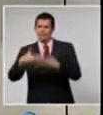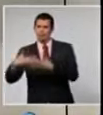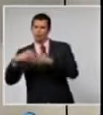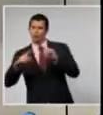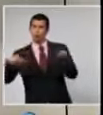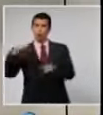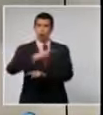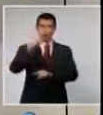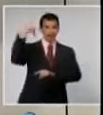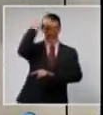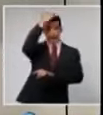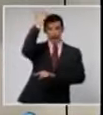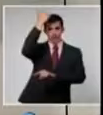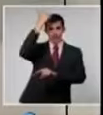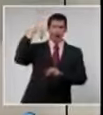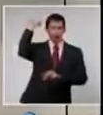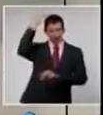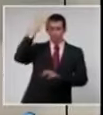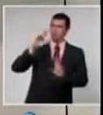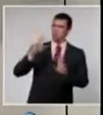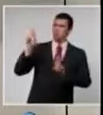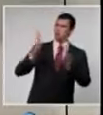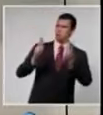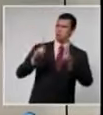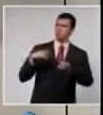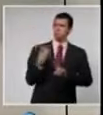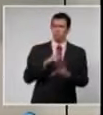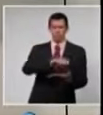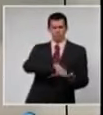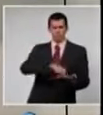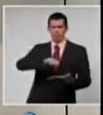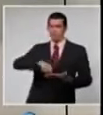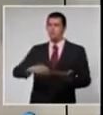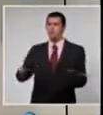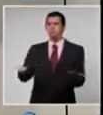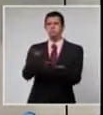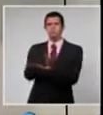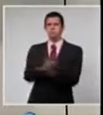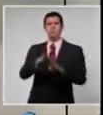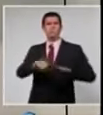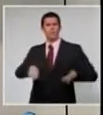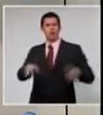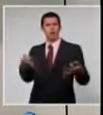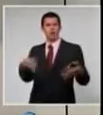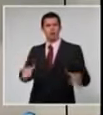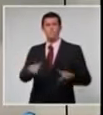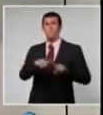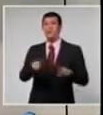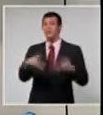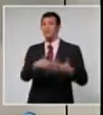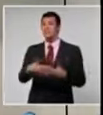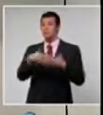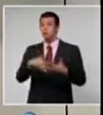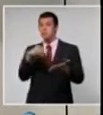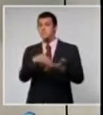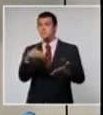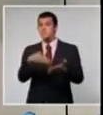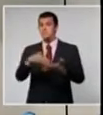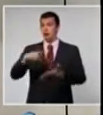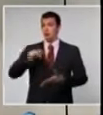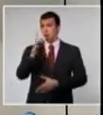iraníes significaba esto que su economía podría desarrollarse sin las presiones impuestas por Washington. Empresas europeas